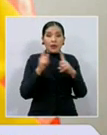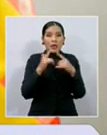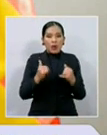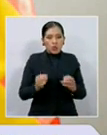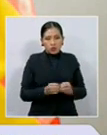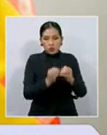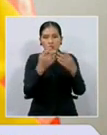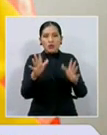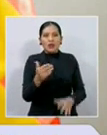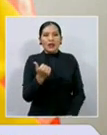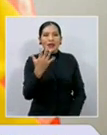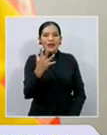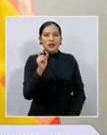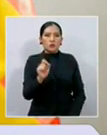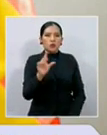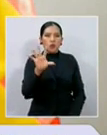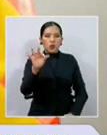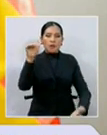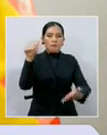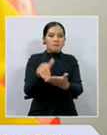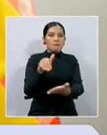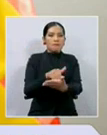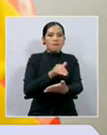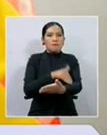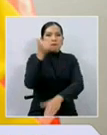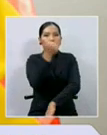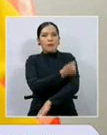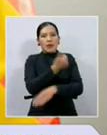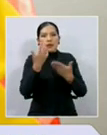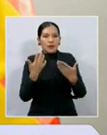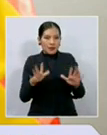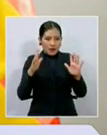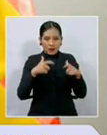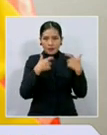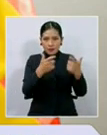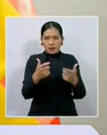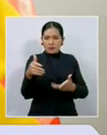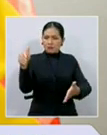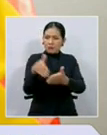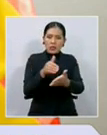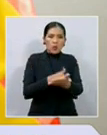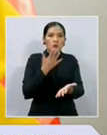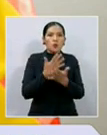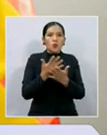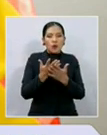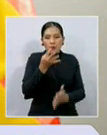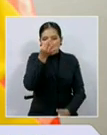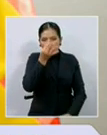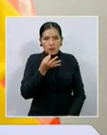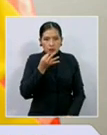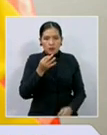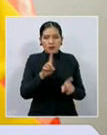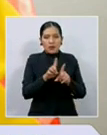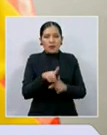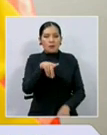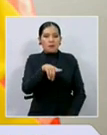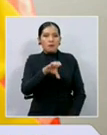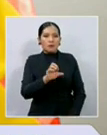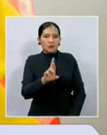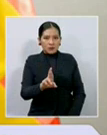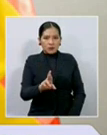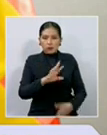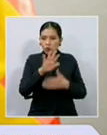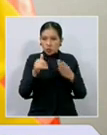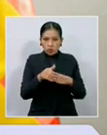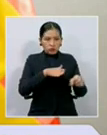otros temas, ha hablado de la industrialización y de proyectos importantes para los jóvenes. Vamos a hacer un